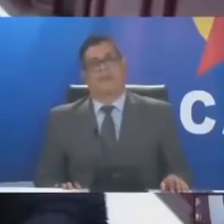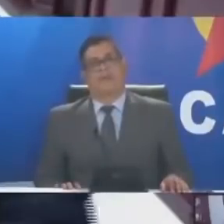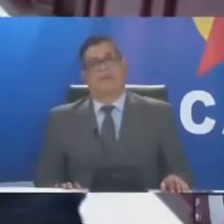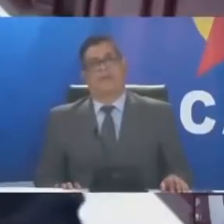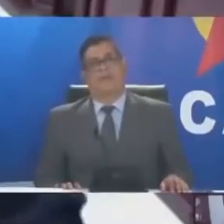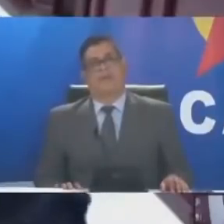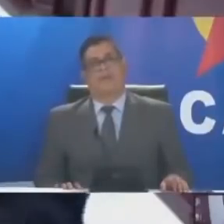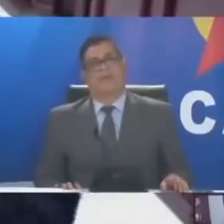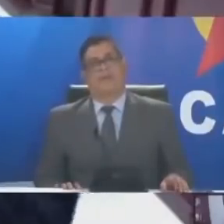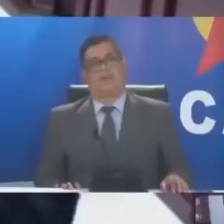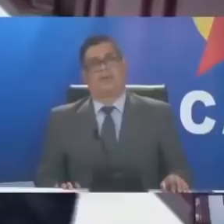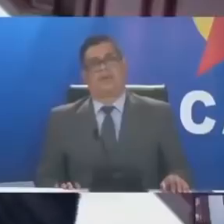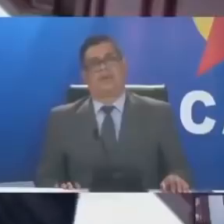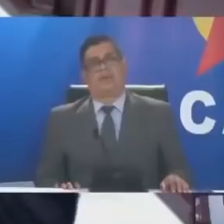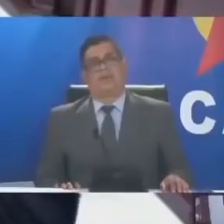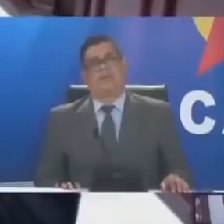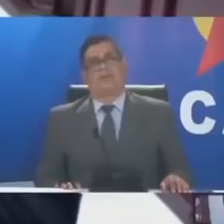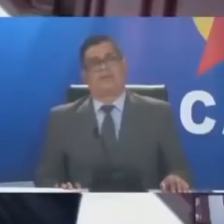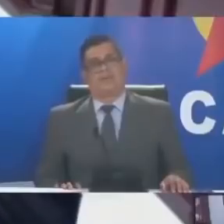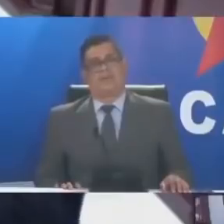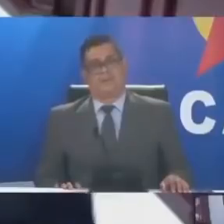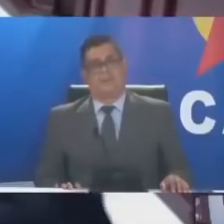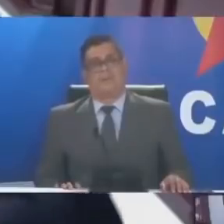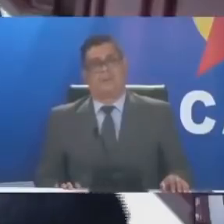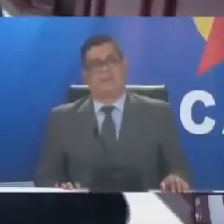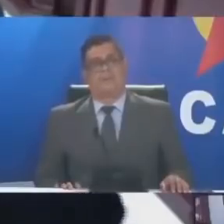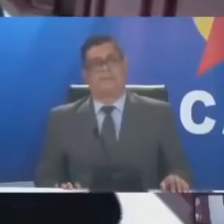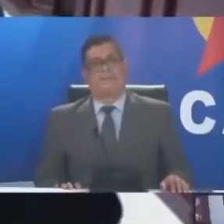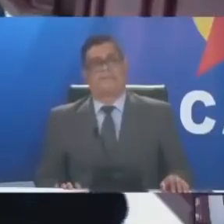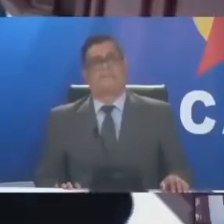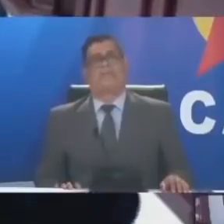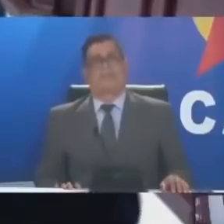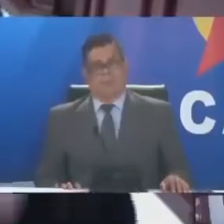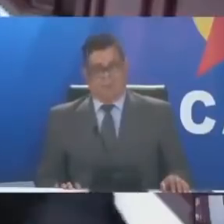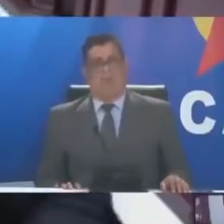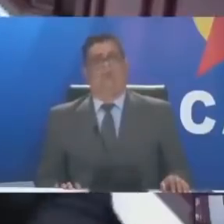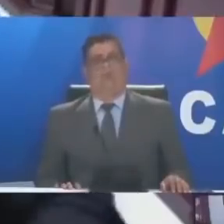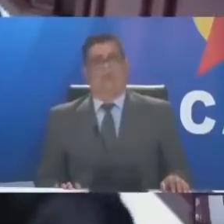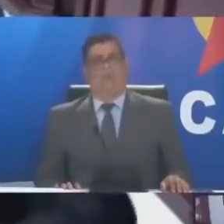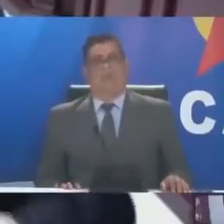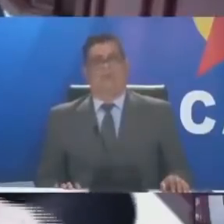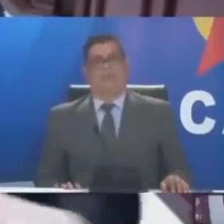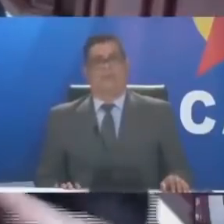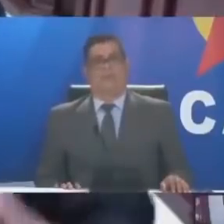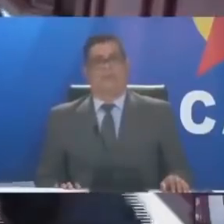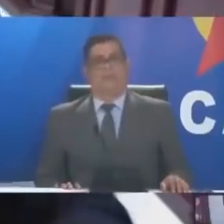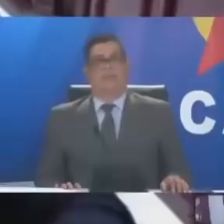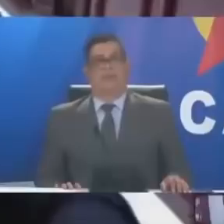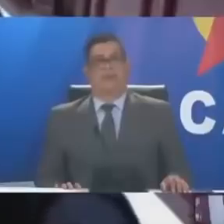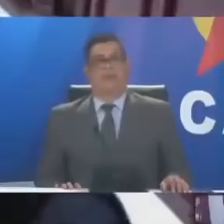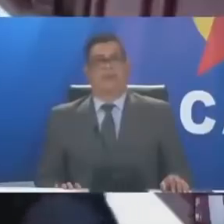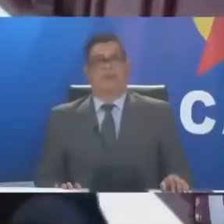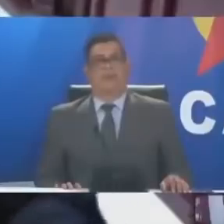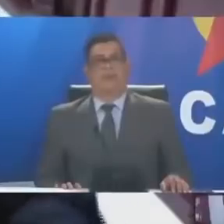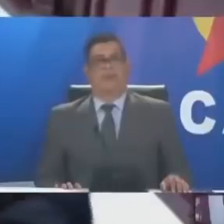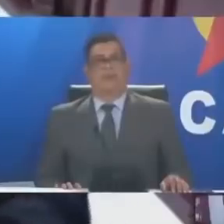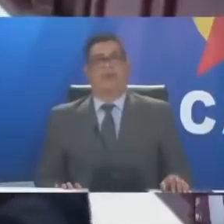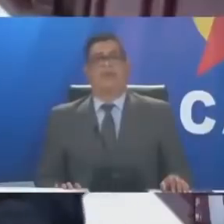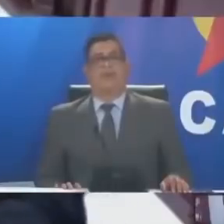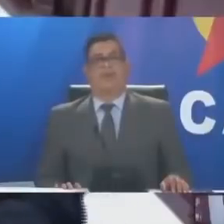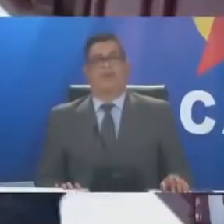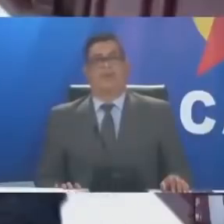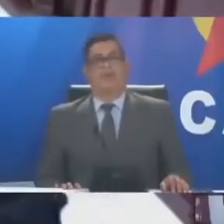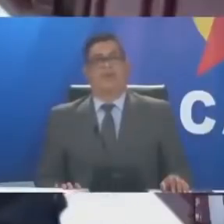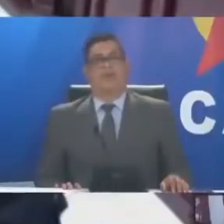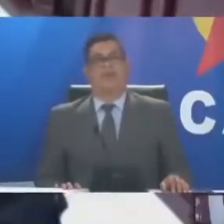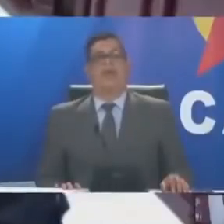que se está entrampado mi deber es ahora mi deber es ayudar mi deber es empujar cuando las carretas se